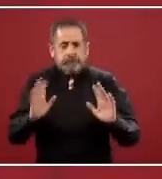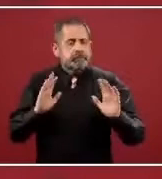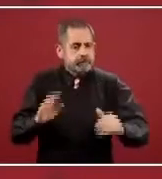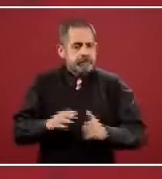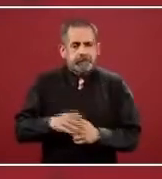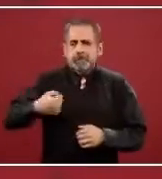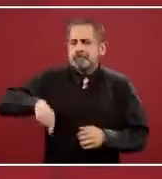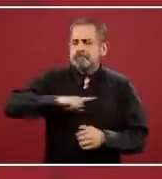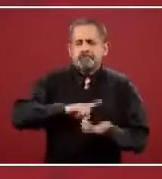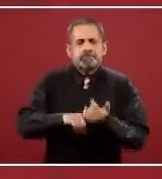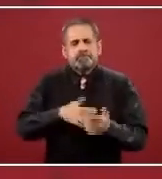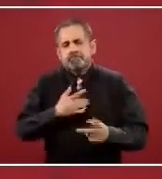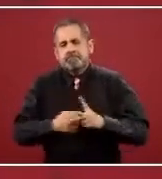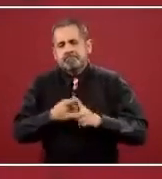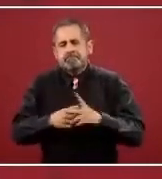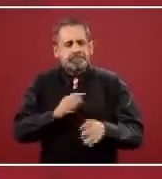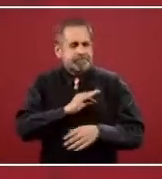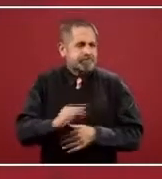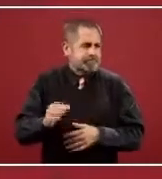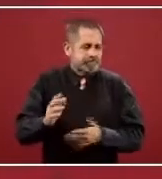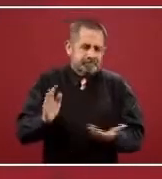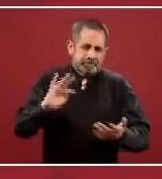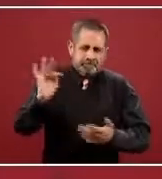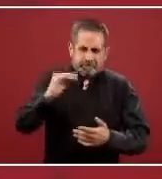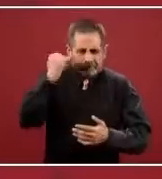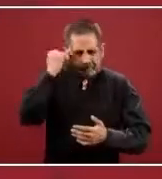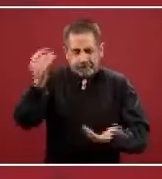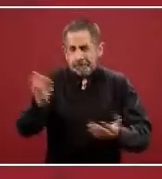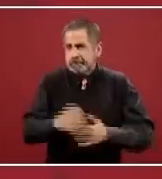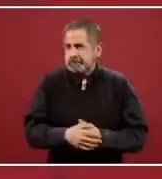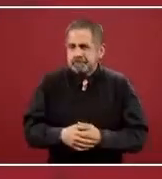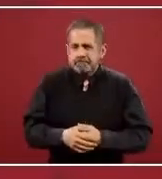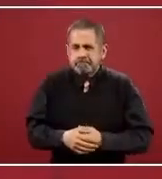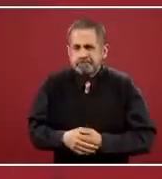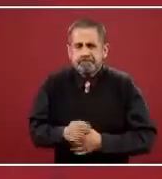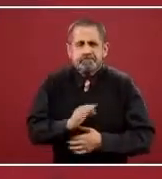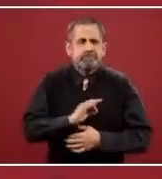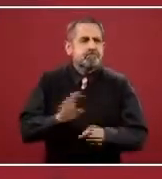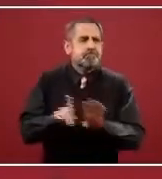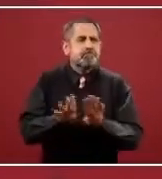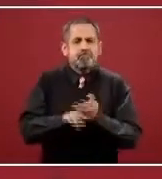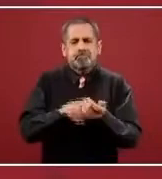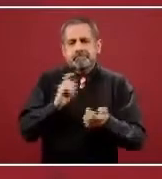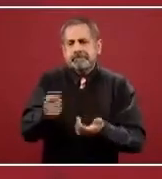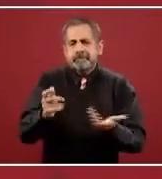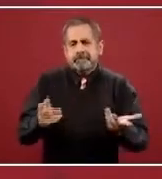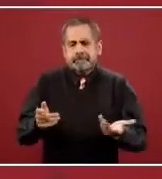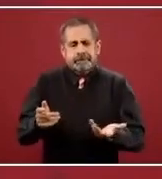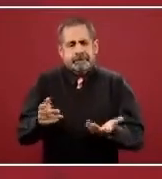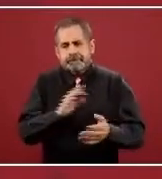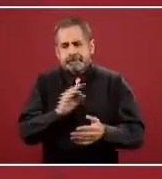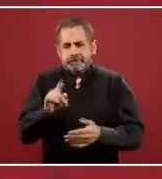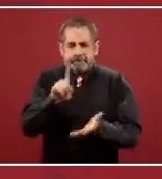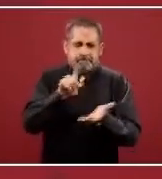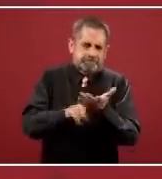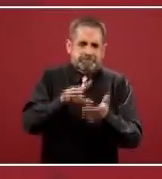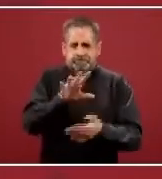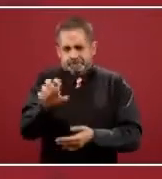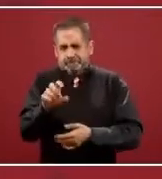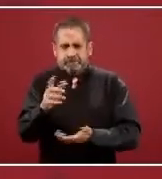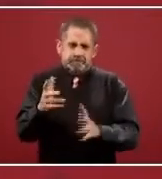hemos calculado es que tal vez en un escenario o de los peores escenarios, tal vez podemos pensar que más o menos entre